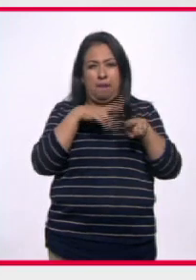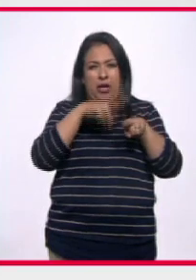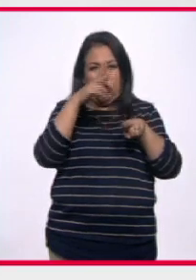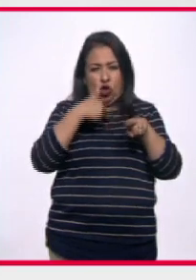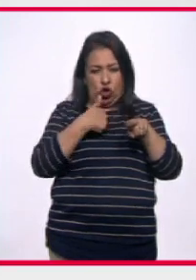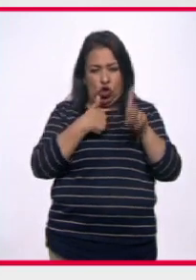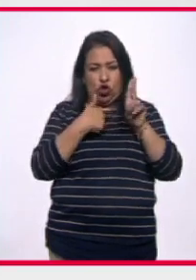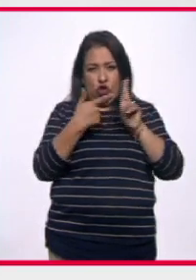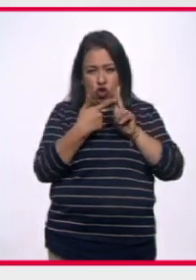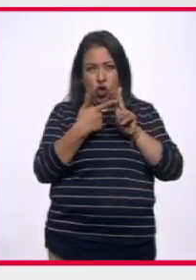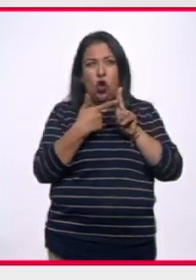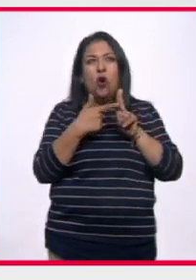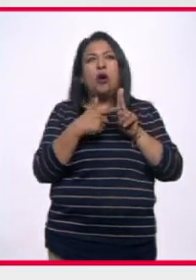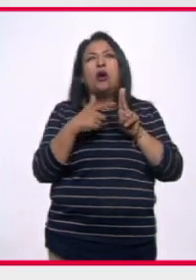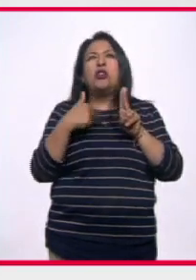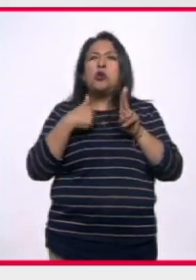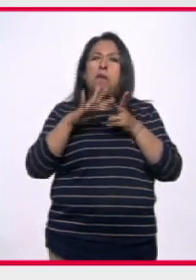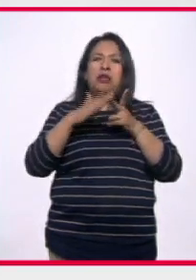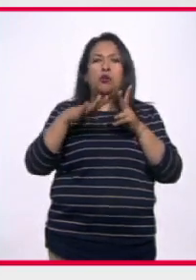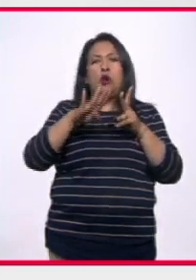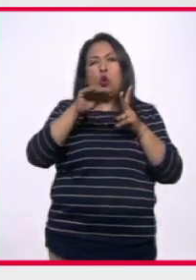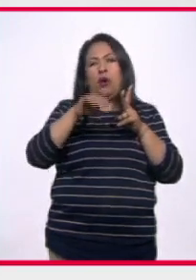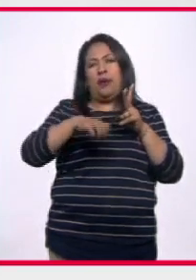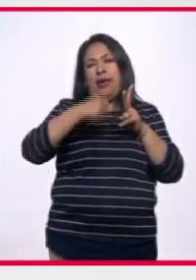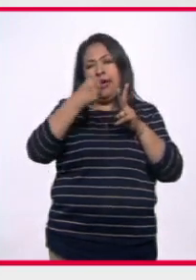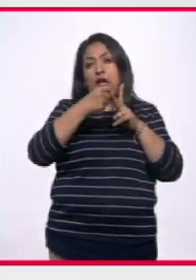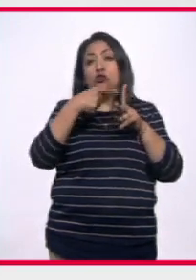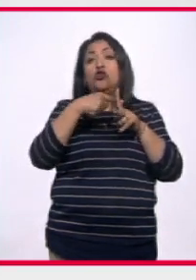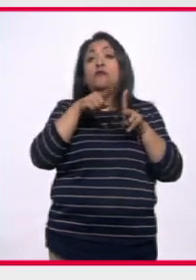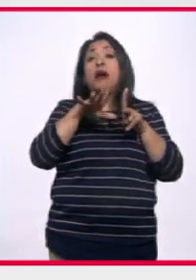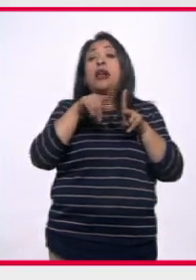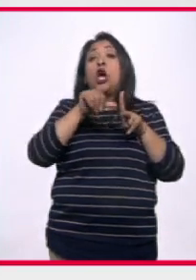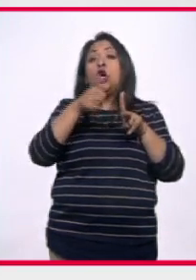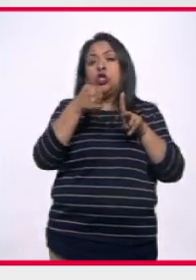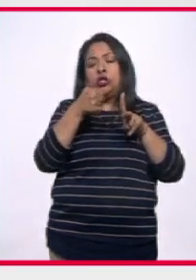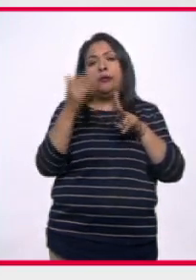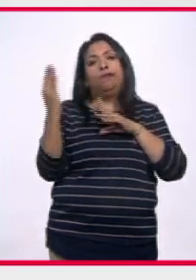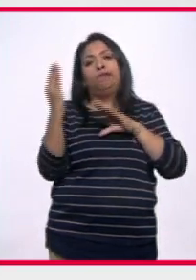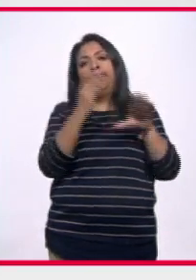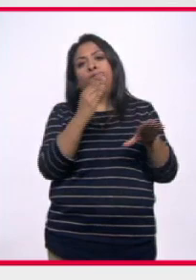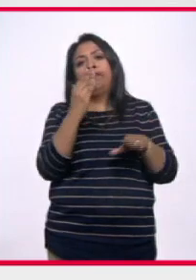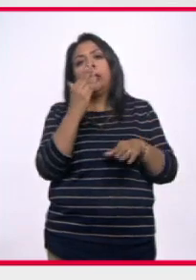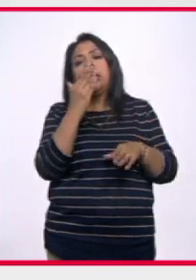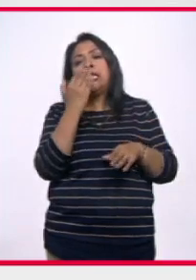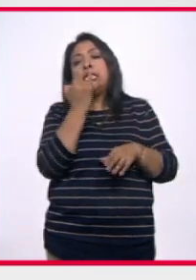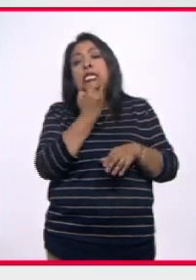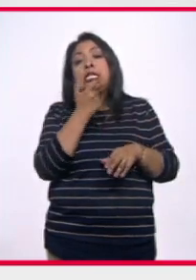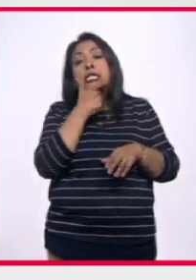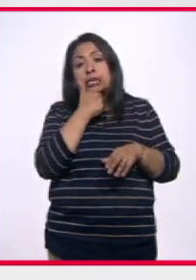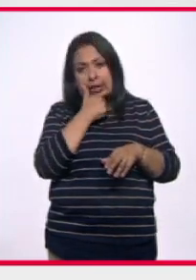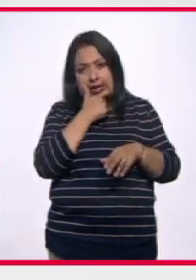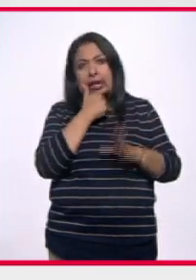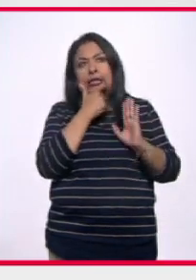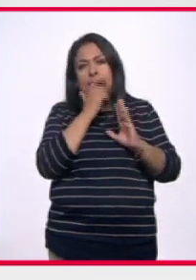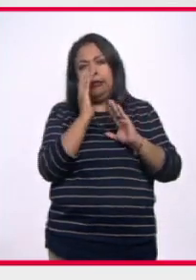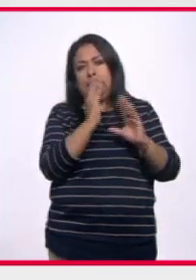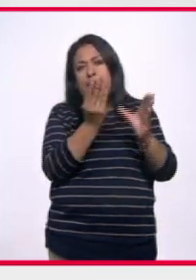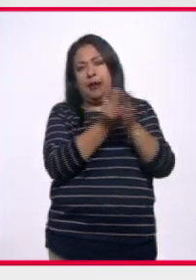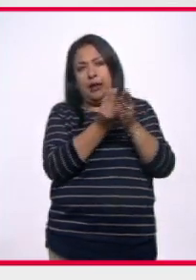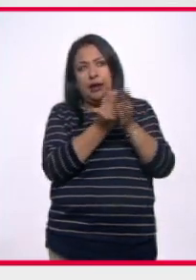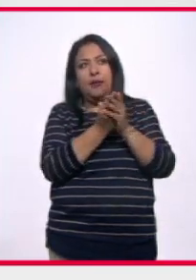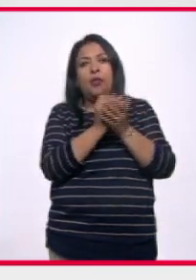yo tenía como nueve años mi hermana 11 entonces ellas en lugar de dar clases de inglés nos